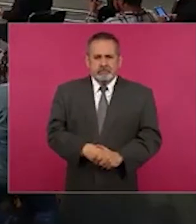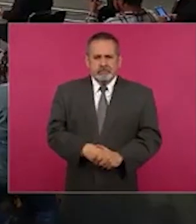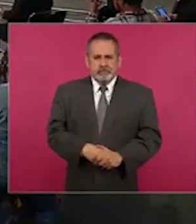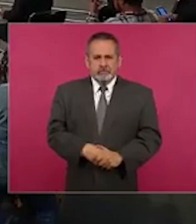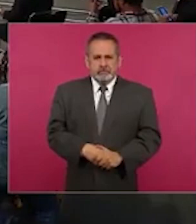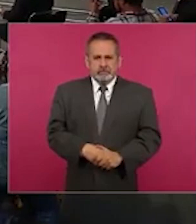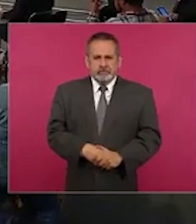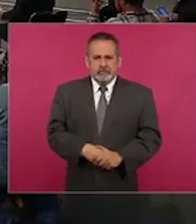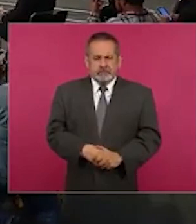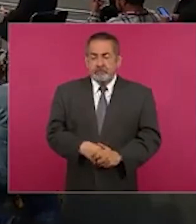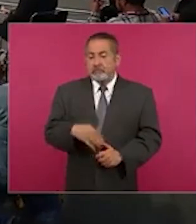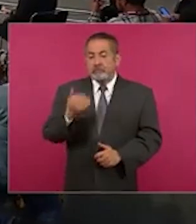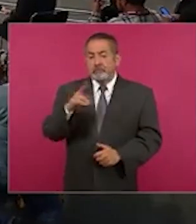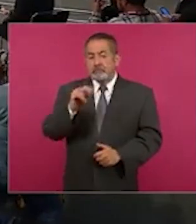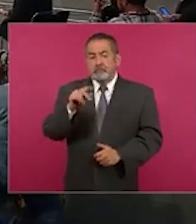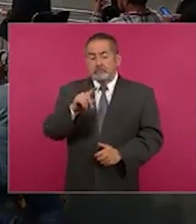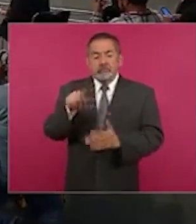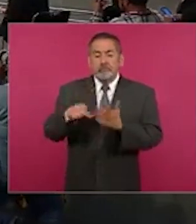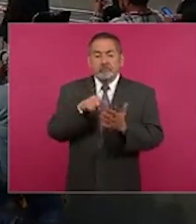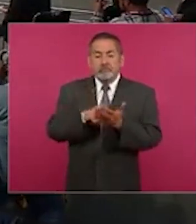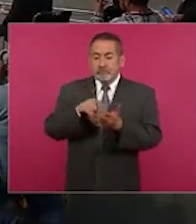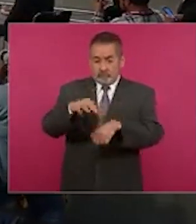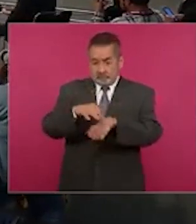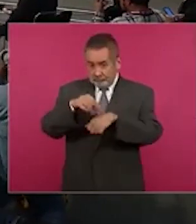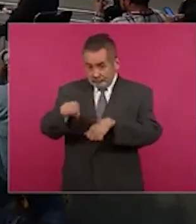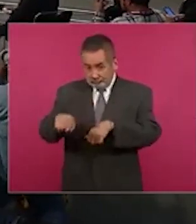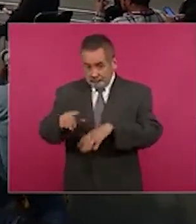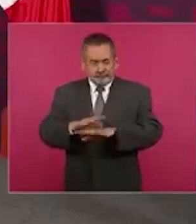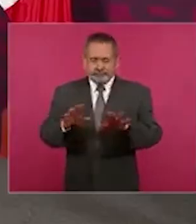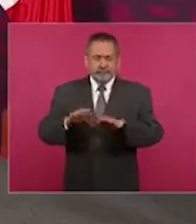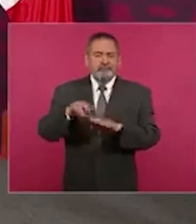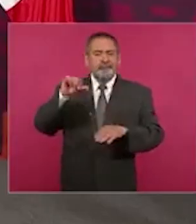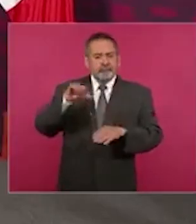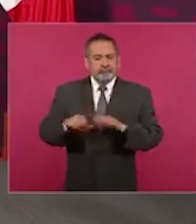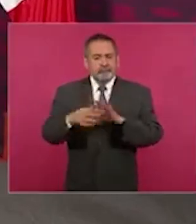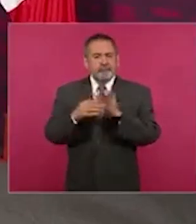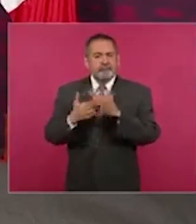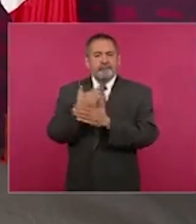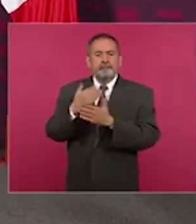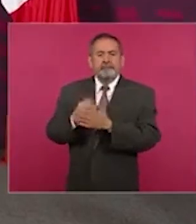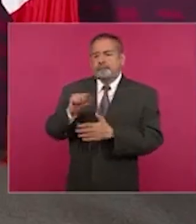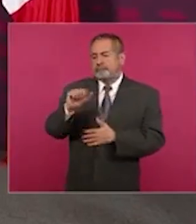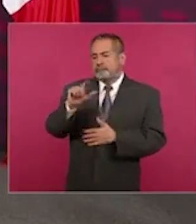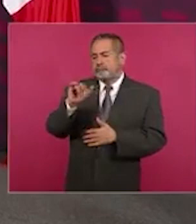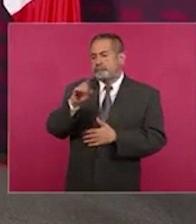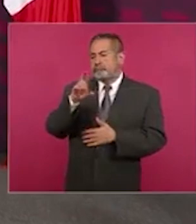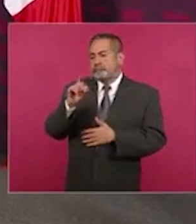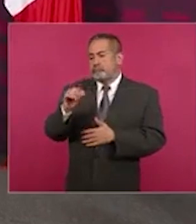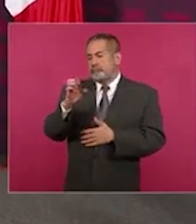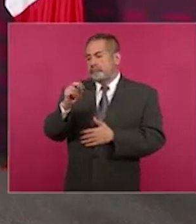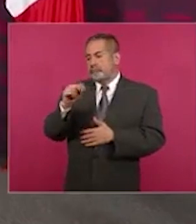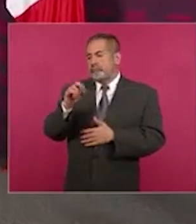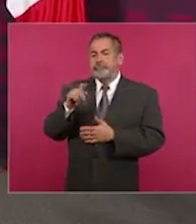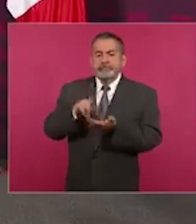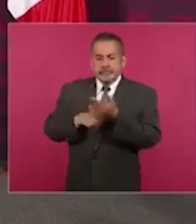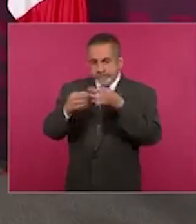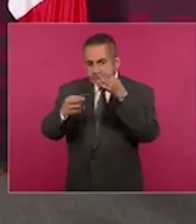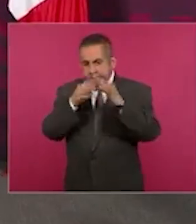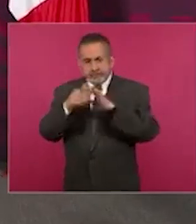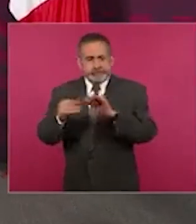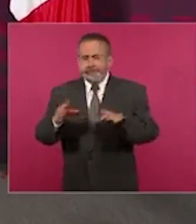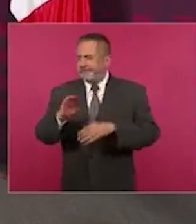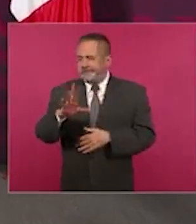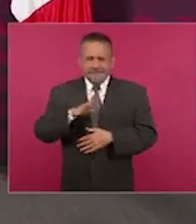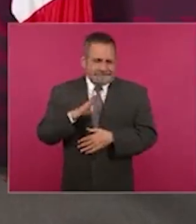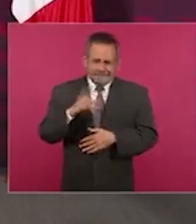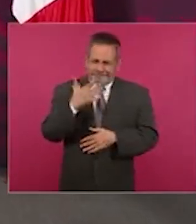y no fue en el lugar de los hechos el día de hoy Alejandro Encinas informó al respecto que no había